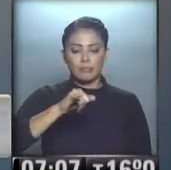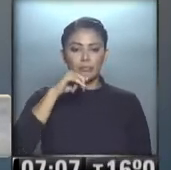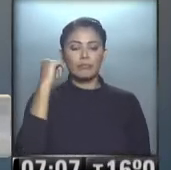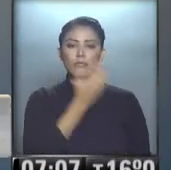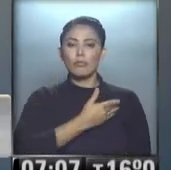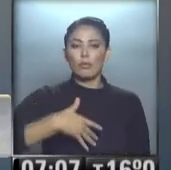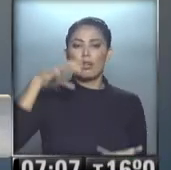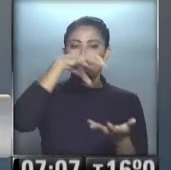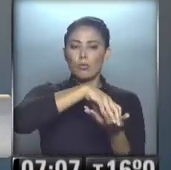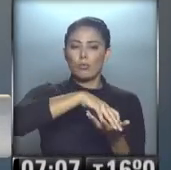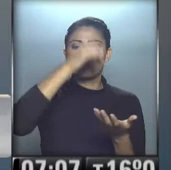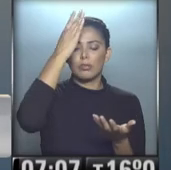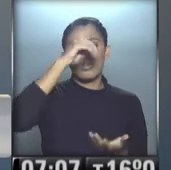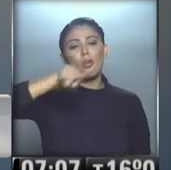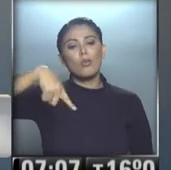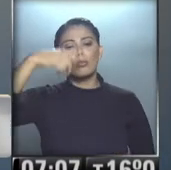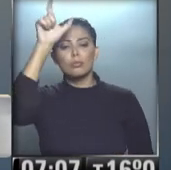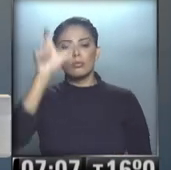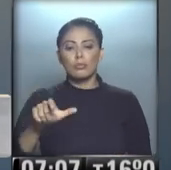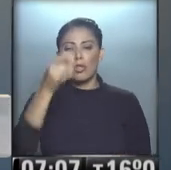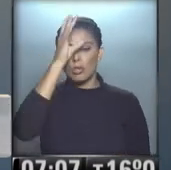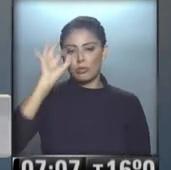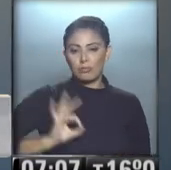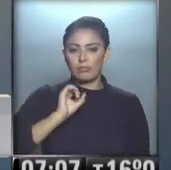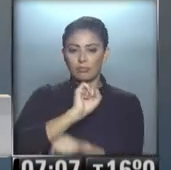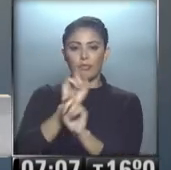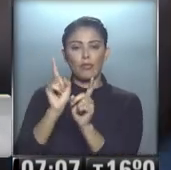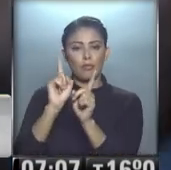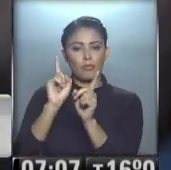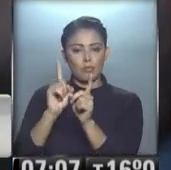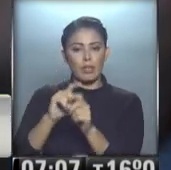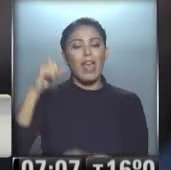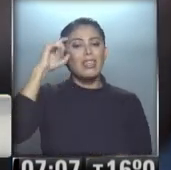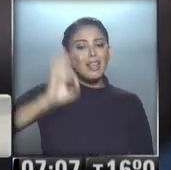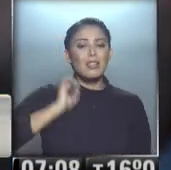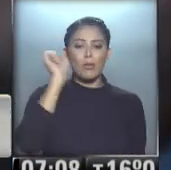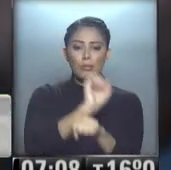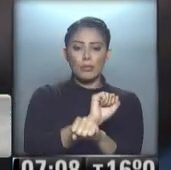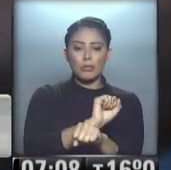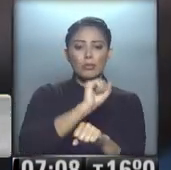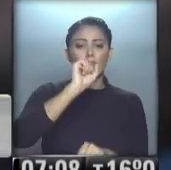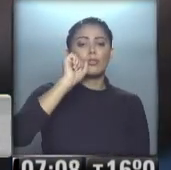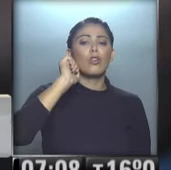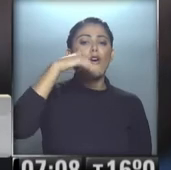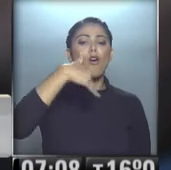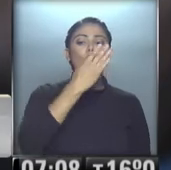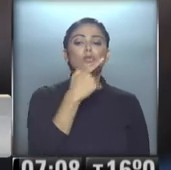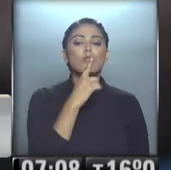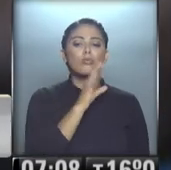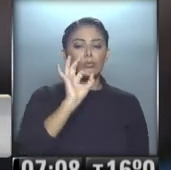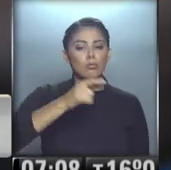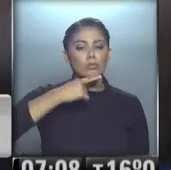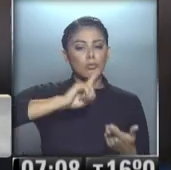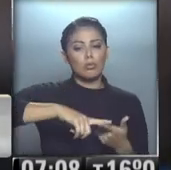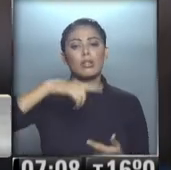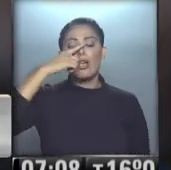Azucena Márquez. Y 12, Humberto de Roberti, reclutador de ese burdel. 10 años recibieron Mariana Bustos, esposa del Chenga, y